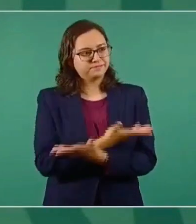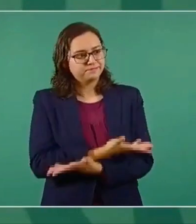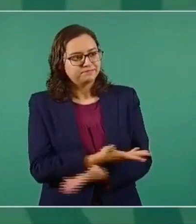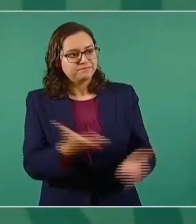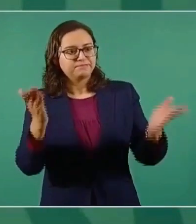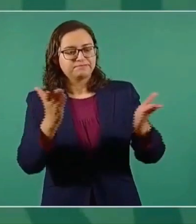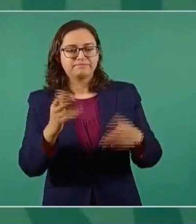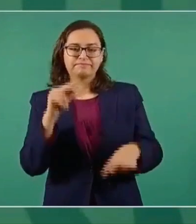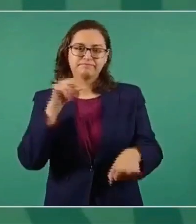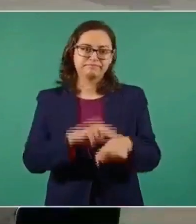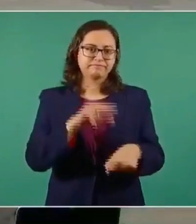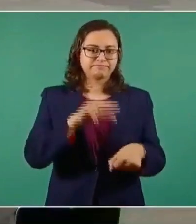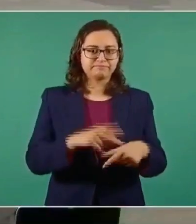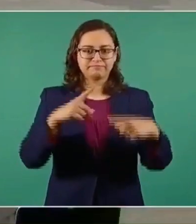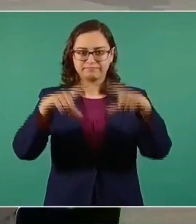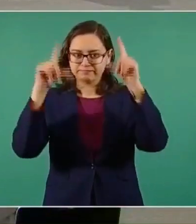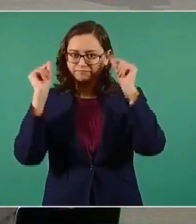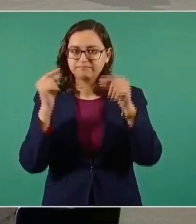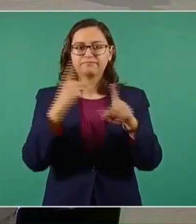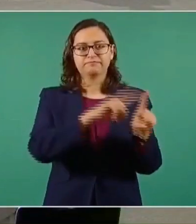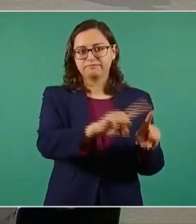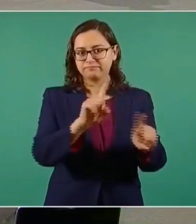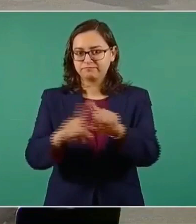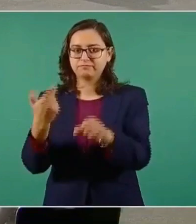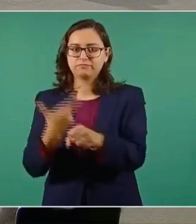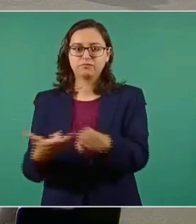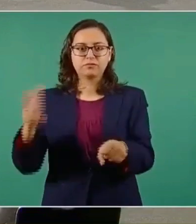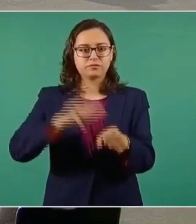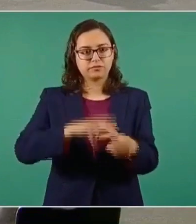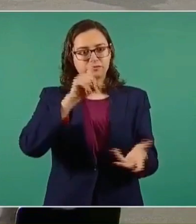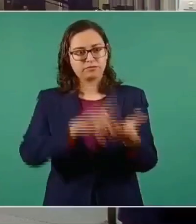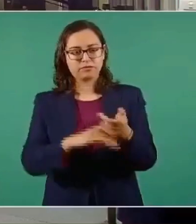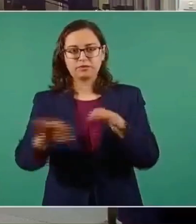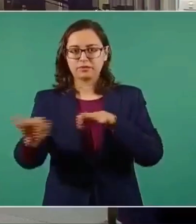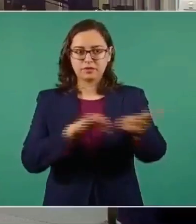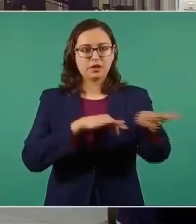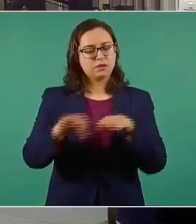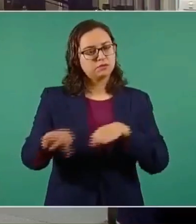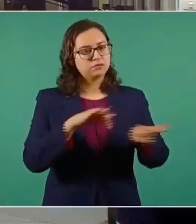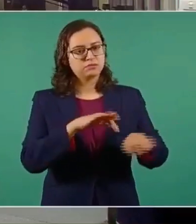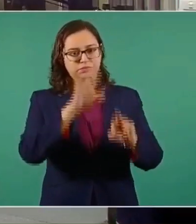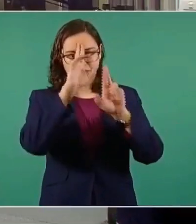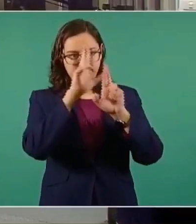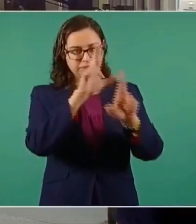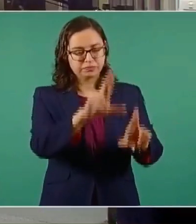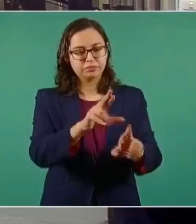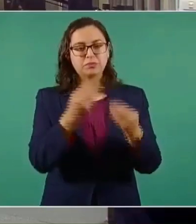todo el personal de salud, muchas, muchas gracias. Es cuanto, señor presidente.